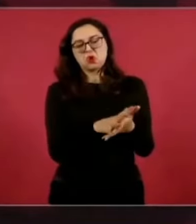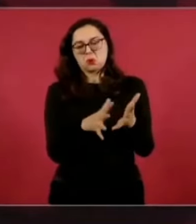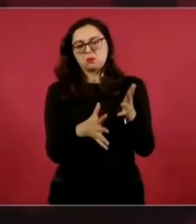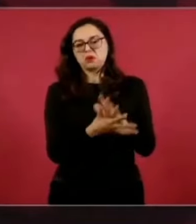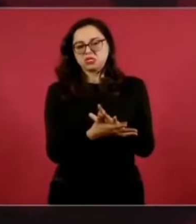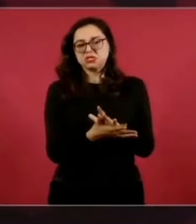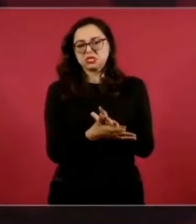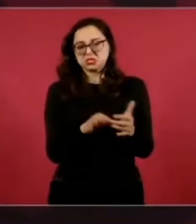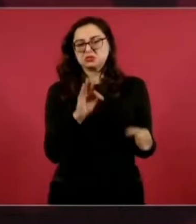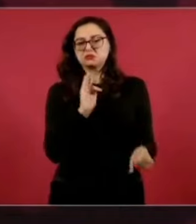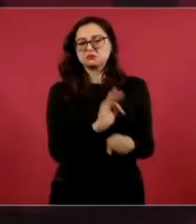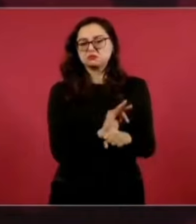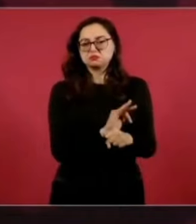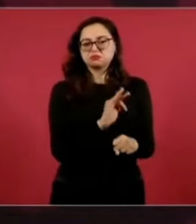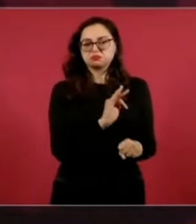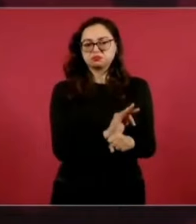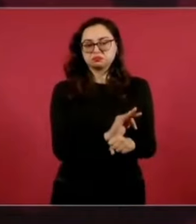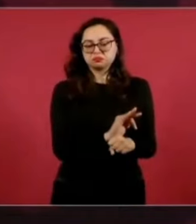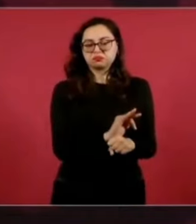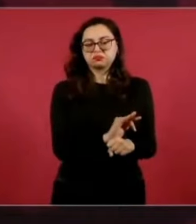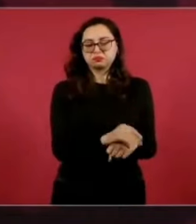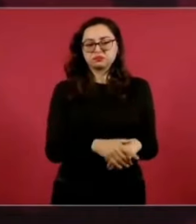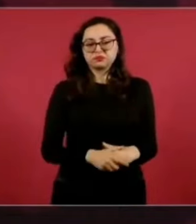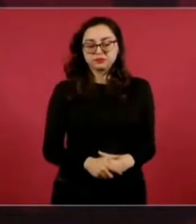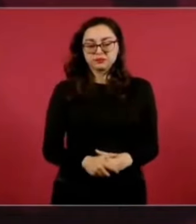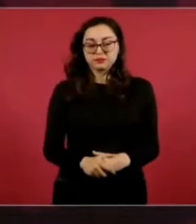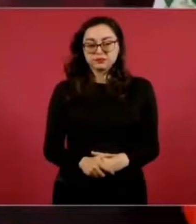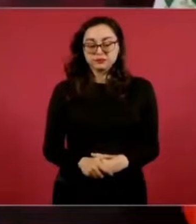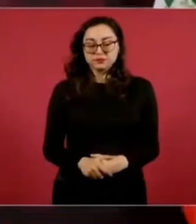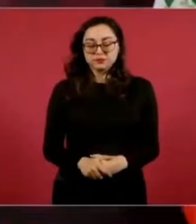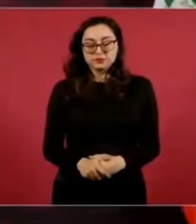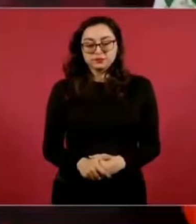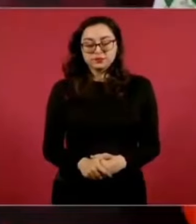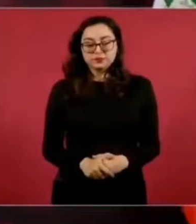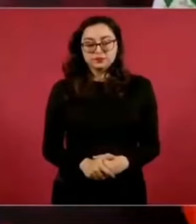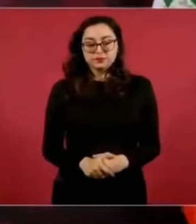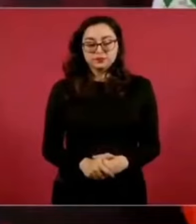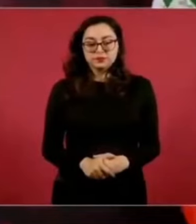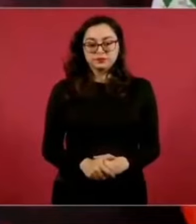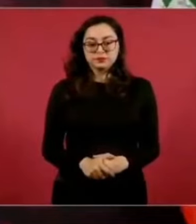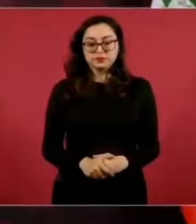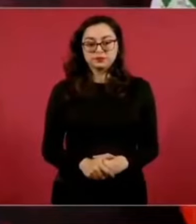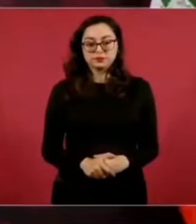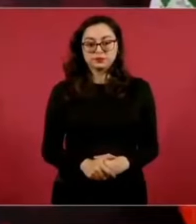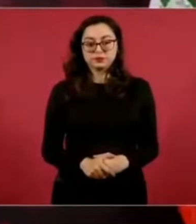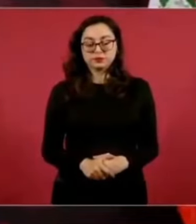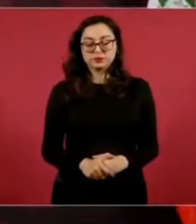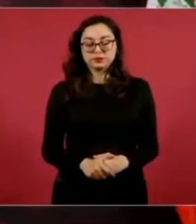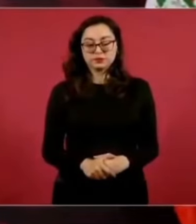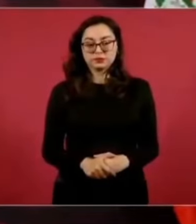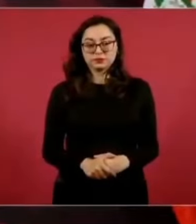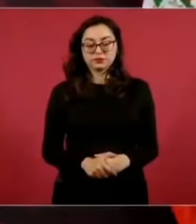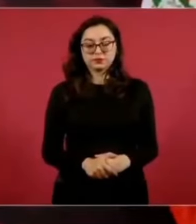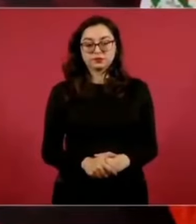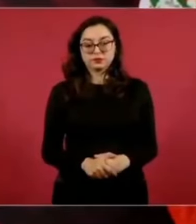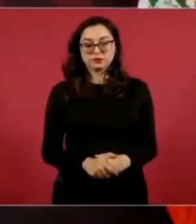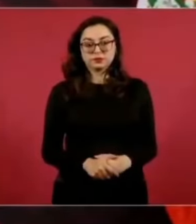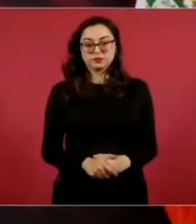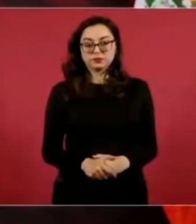bandas y aquí estamos hablando y la verdad no estamos